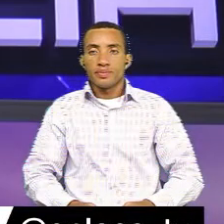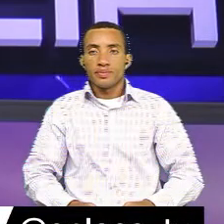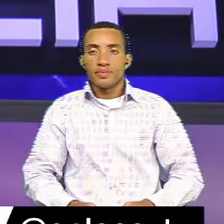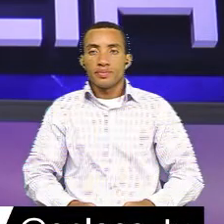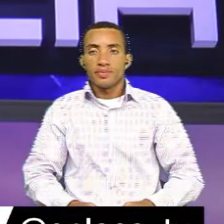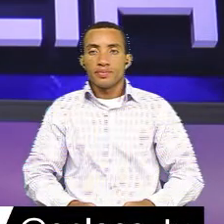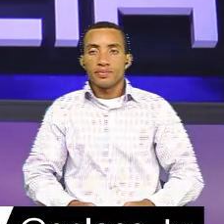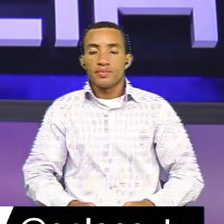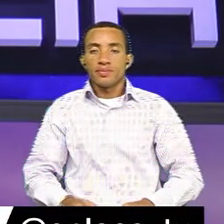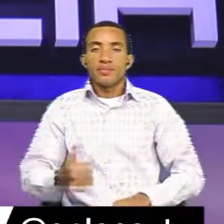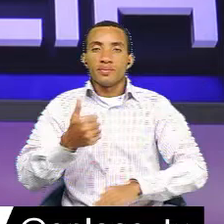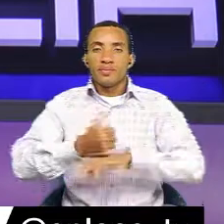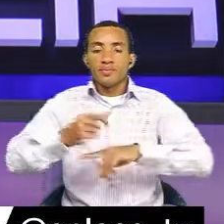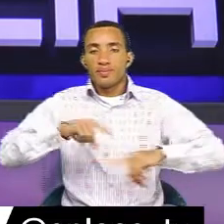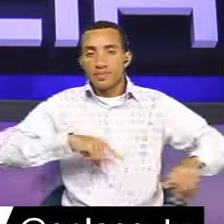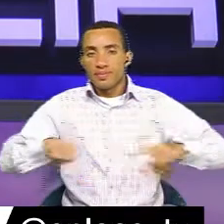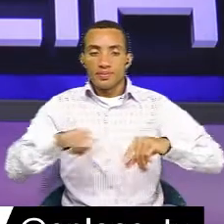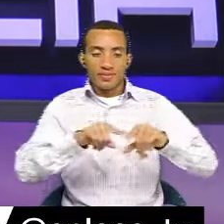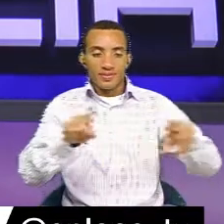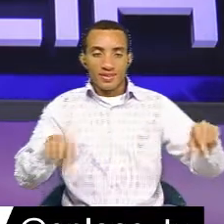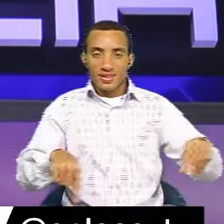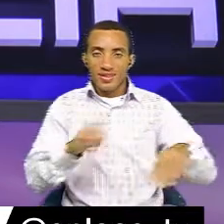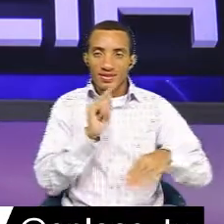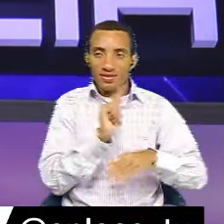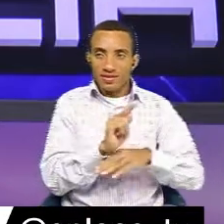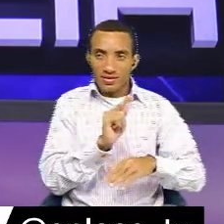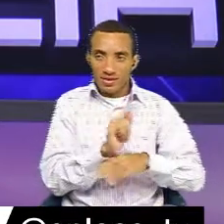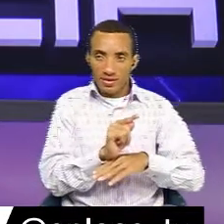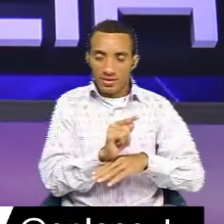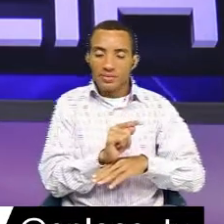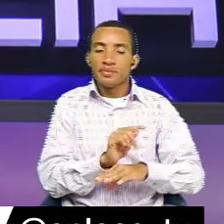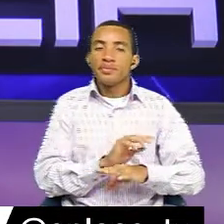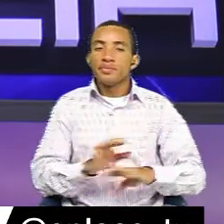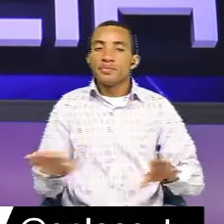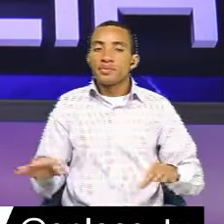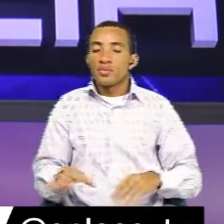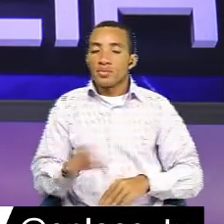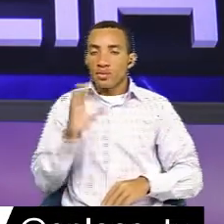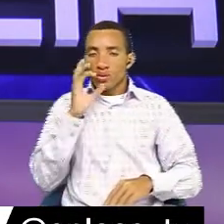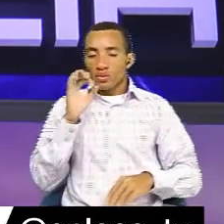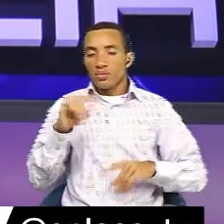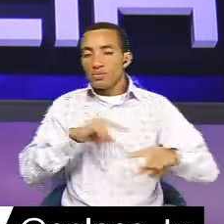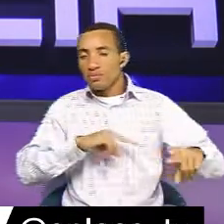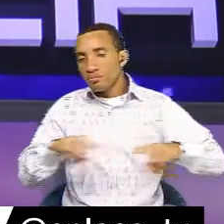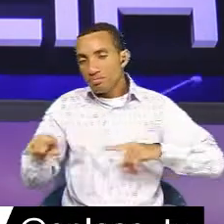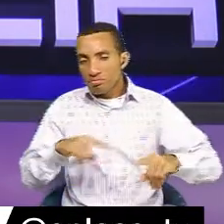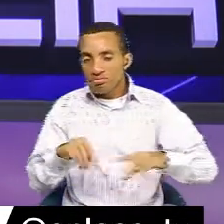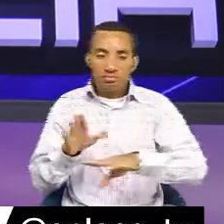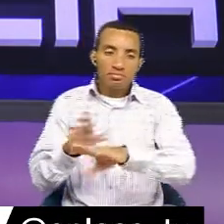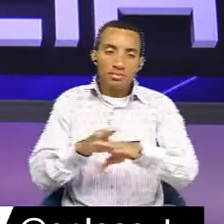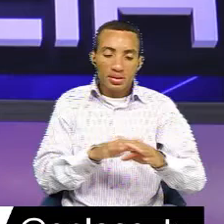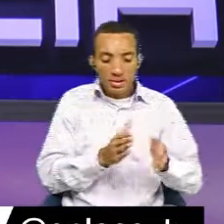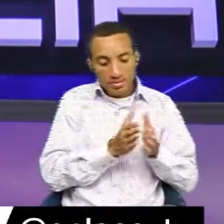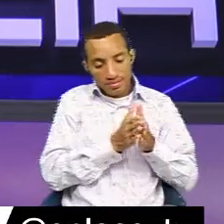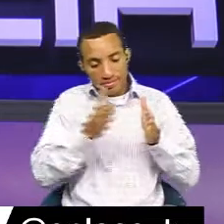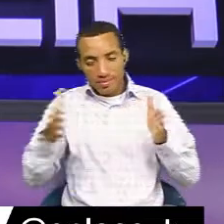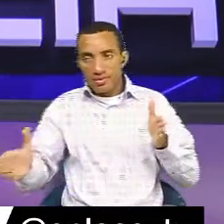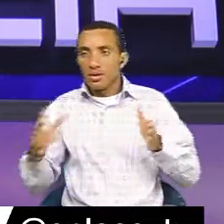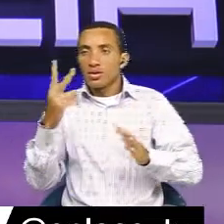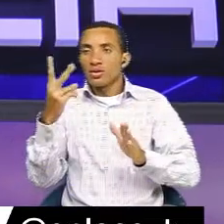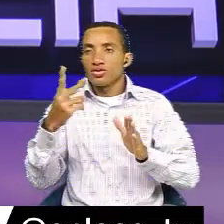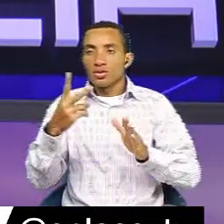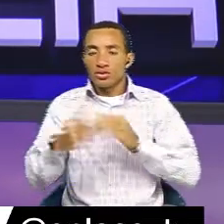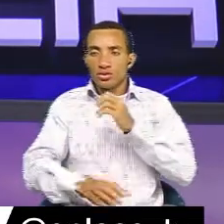Director seccional de Fiscalías Magdalena Medio entregó balance de su gestión realizada durante 2 años y medio al frente de este cargo, que ocupará